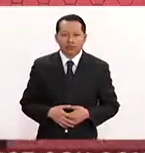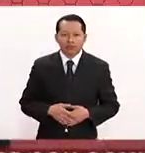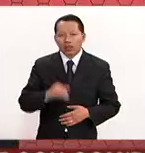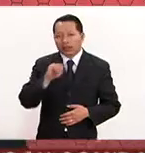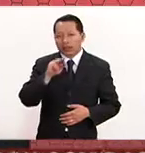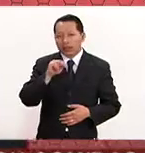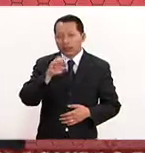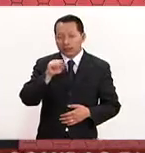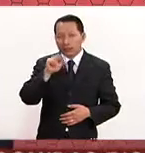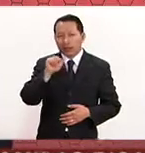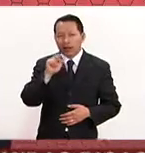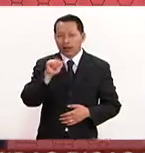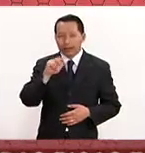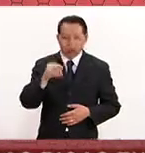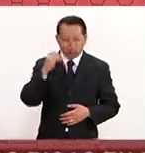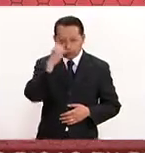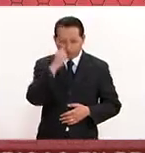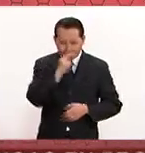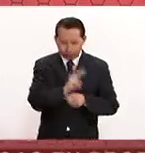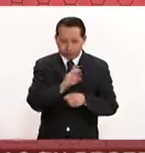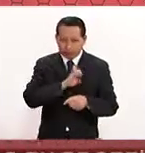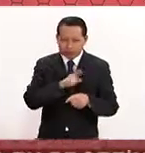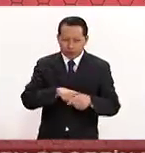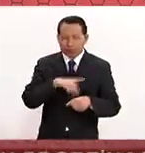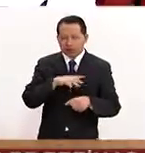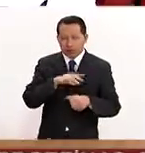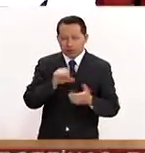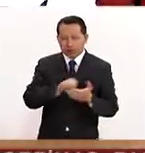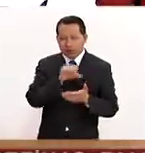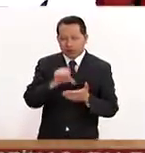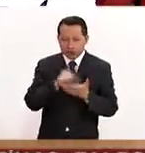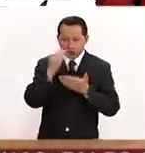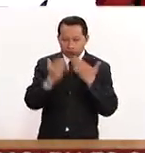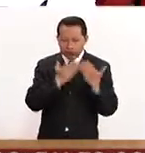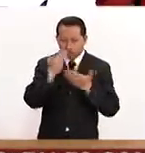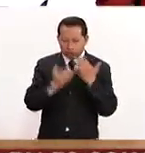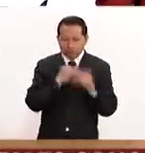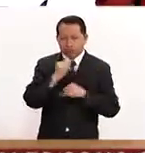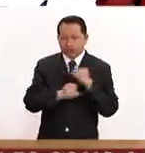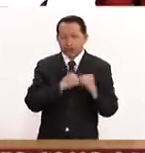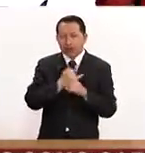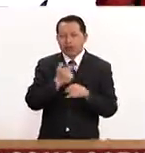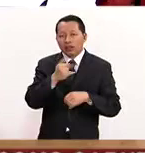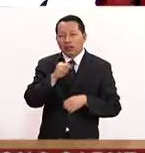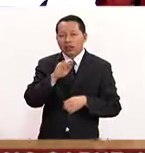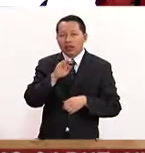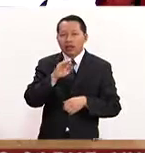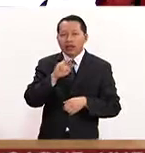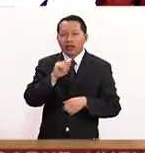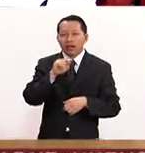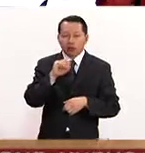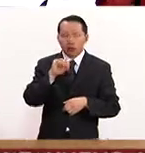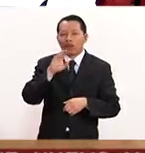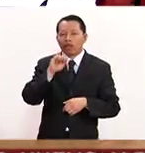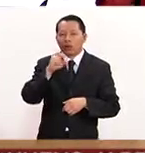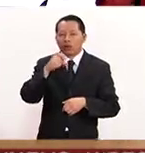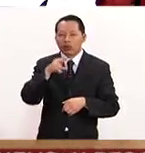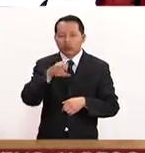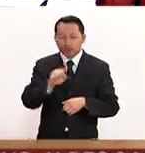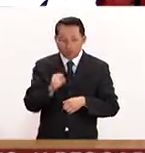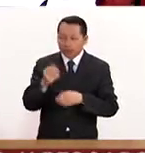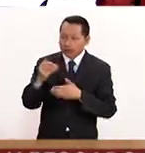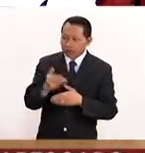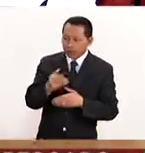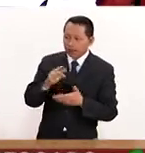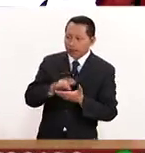Inés Carrasco, analista especialista del Centro de Estudios Internacionales Gilberto Bosques, está con nosotros. Muy buenos días, gracias